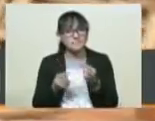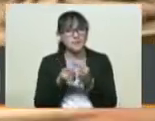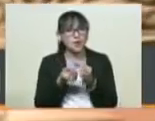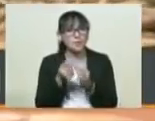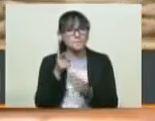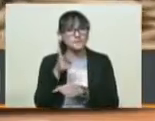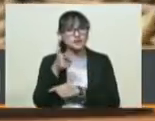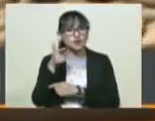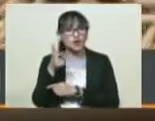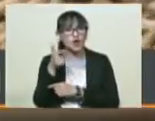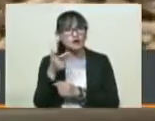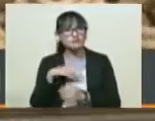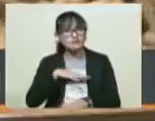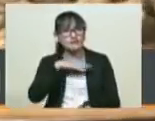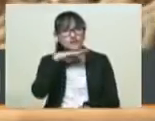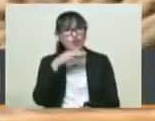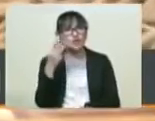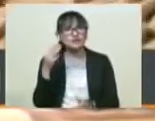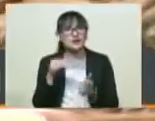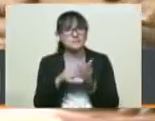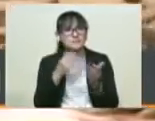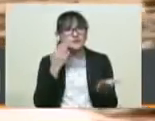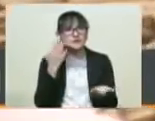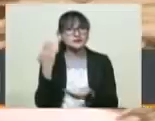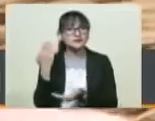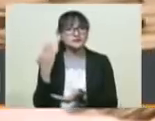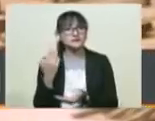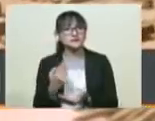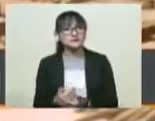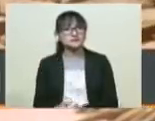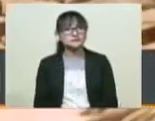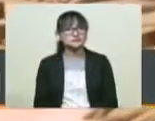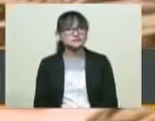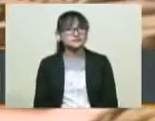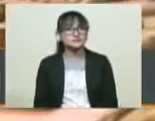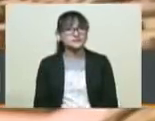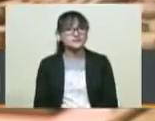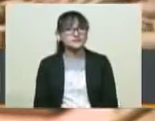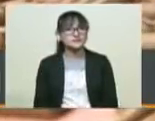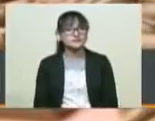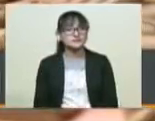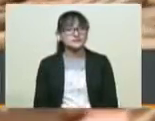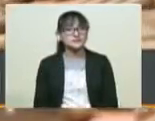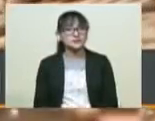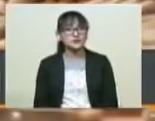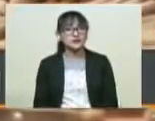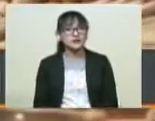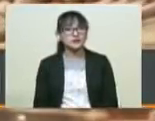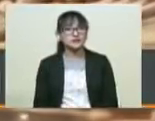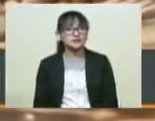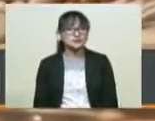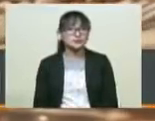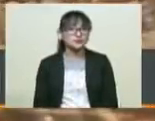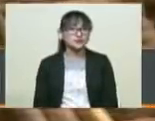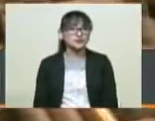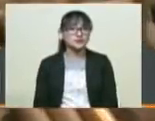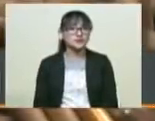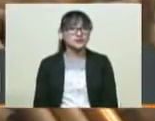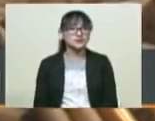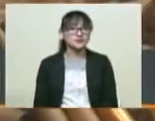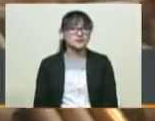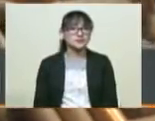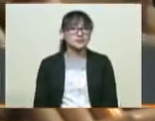que se encontraban bajo tierra, y debido al aporte de la información que dio este